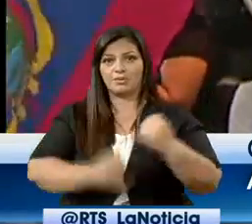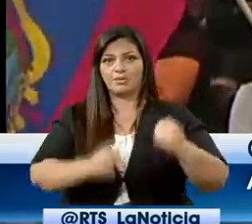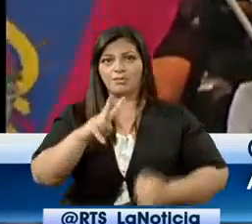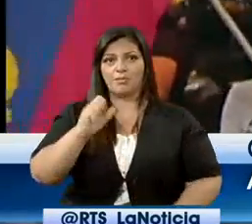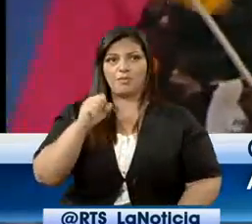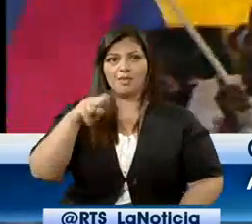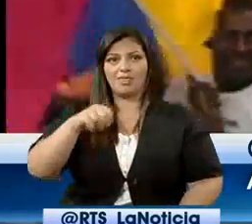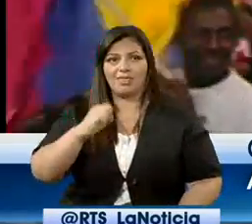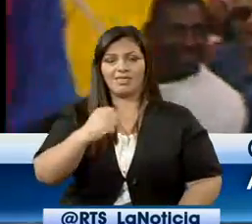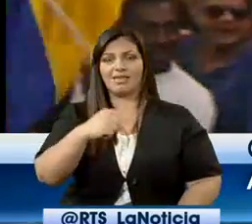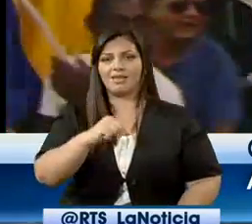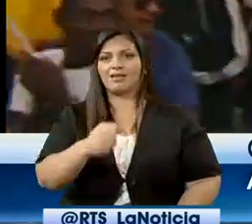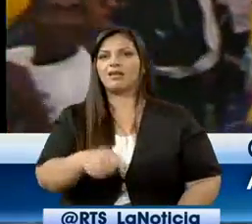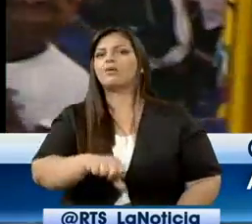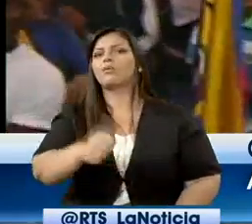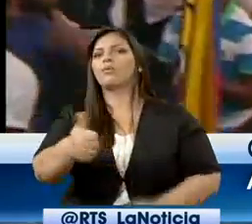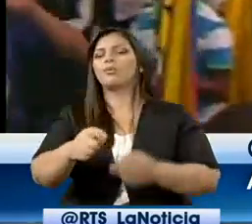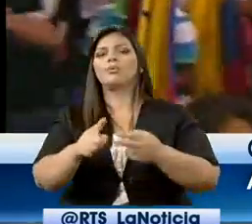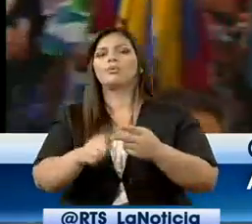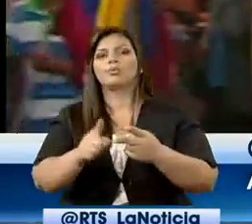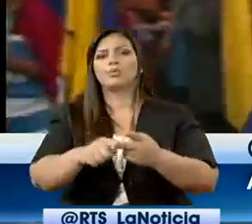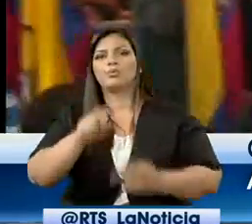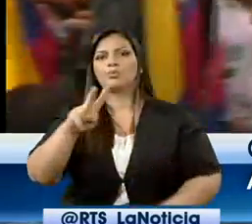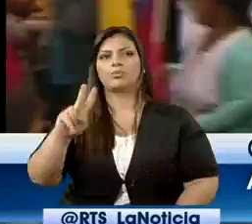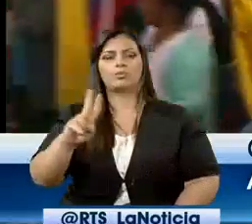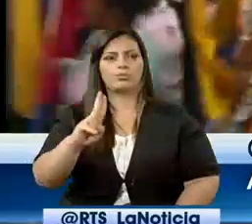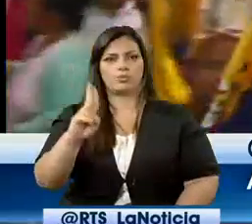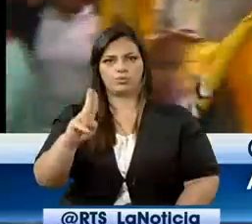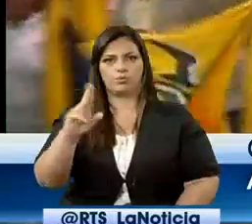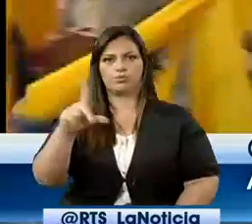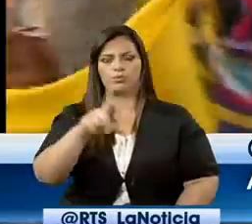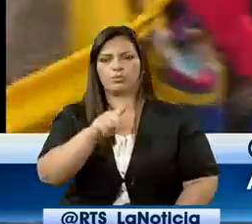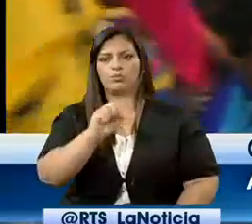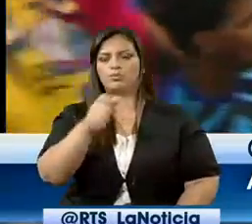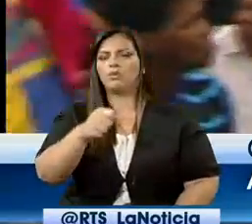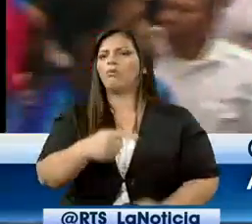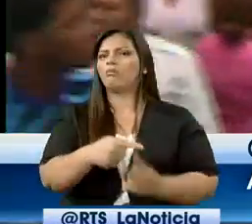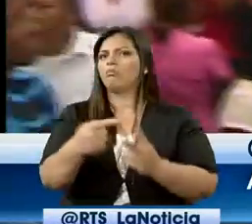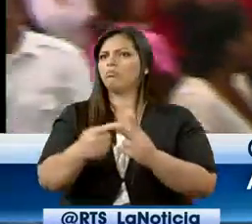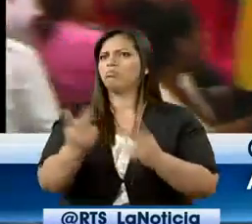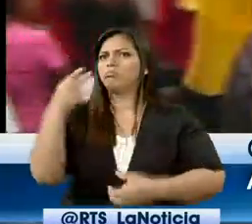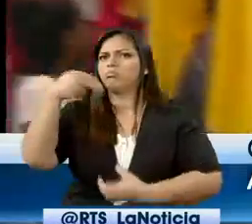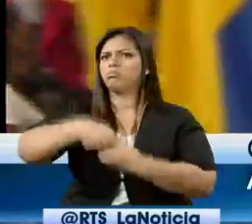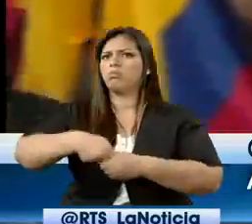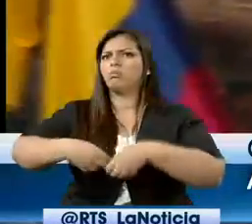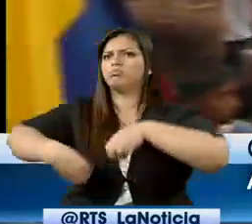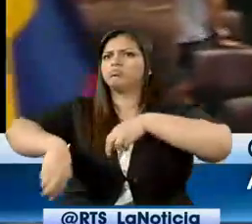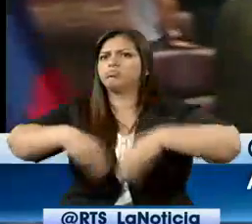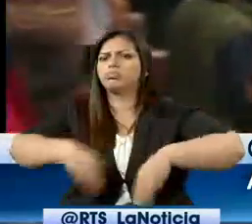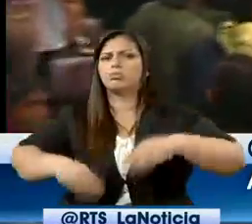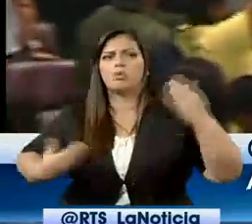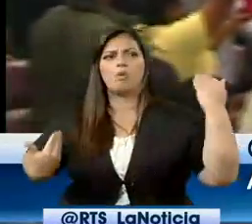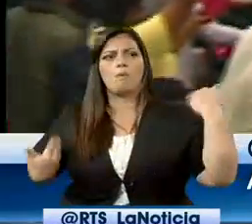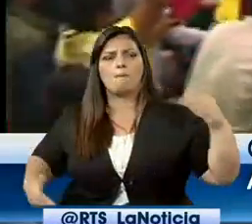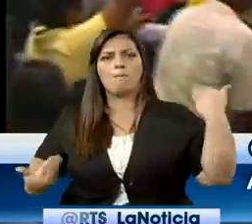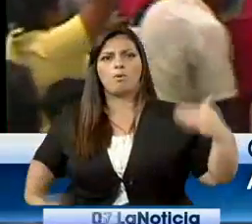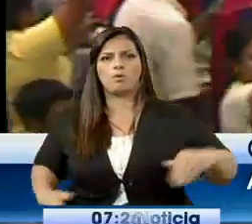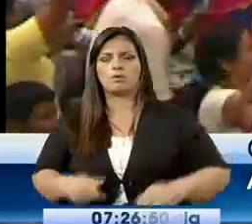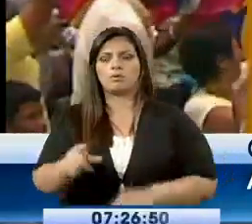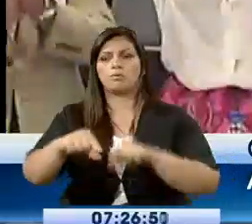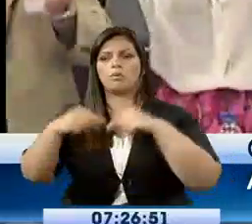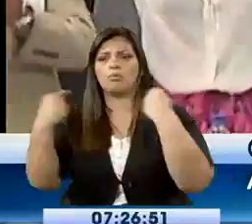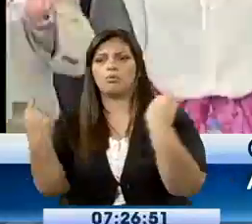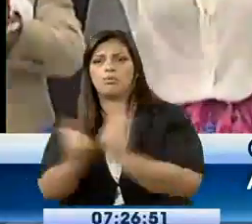Ecuador, que ya suman más de 123 miembros entre actores políticos, movimientos y organizaciones